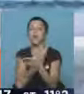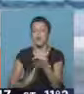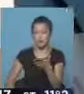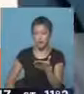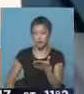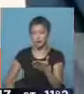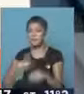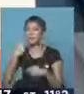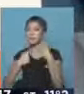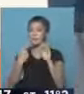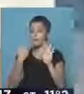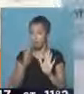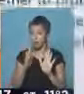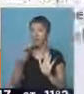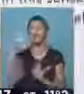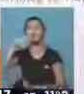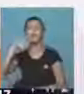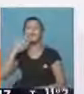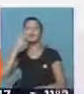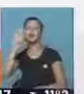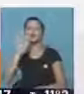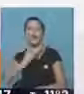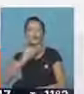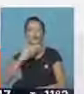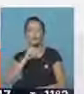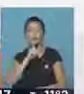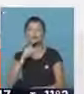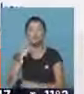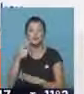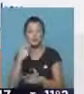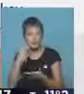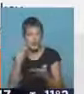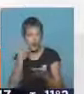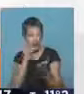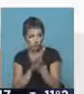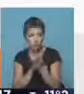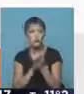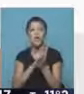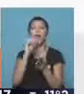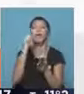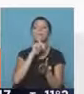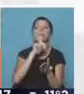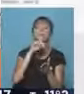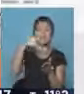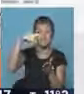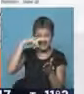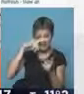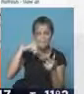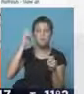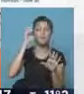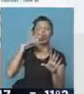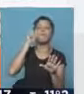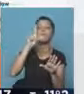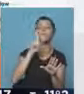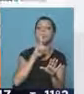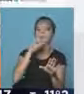un problema. Cuestionan desde Microsoft, haciendo referencia además al Vault 7, la serie de documentos sobre las capacidades de